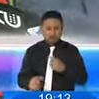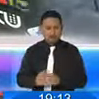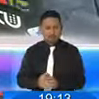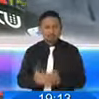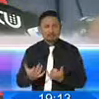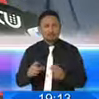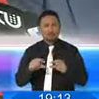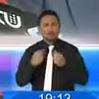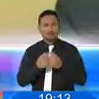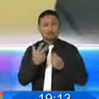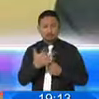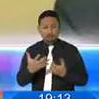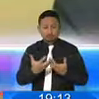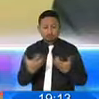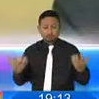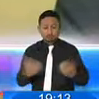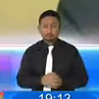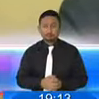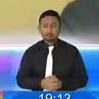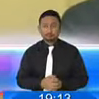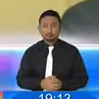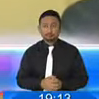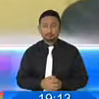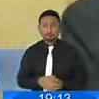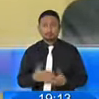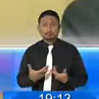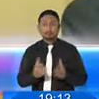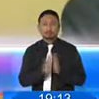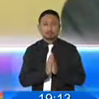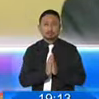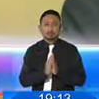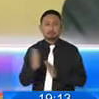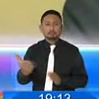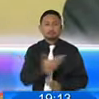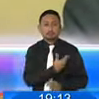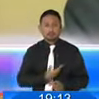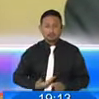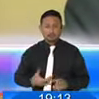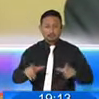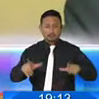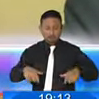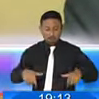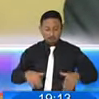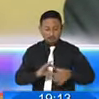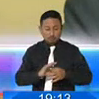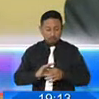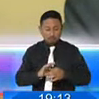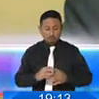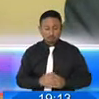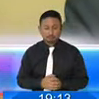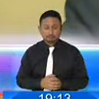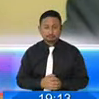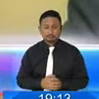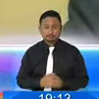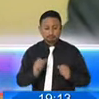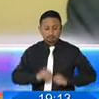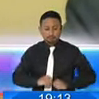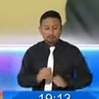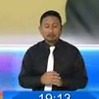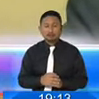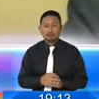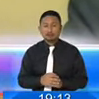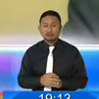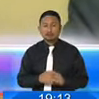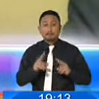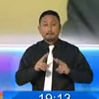la división de Alianza país solicitamos al presidente de la república compañero Lenin Moreno la valoración